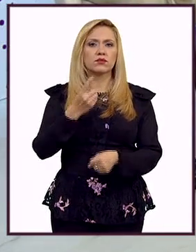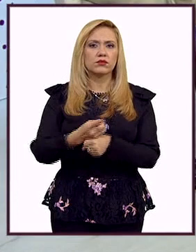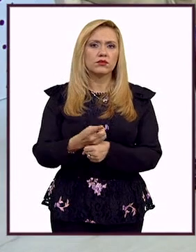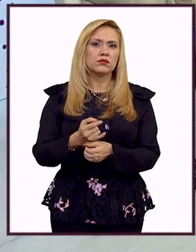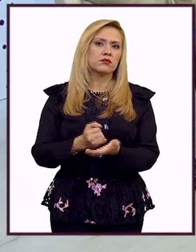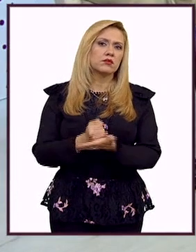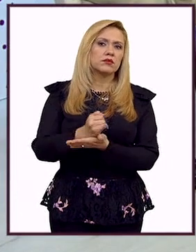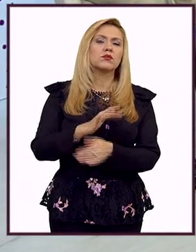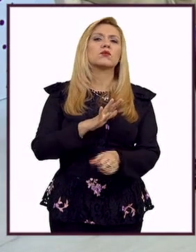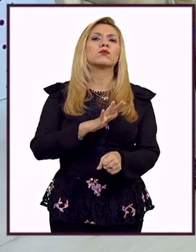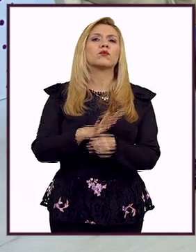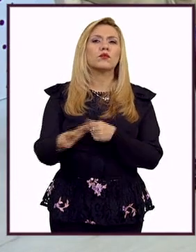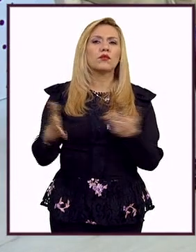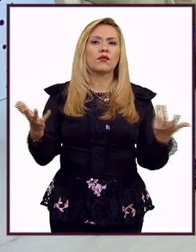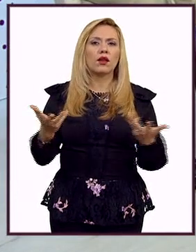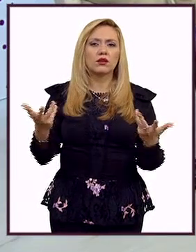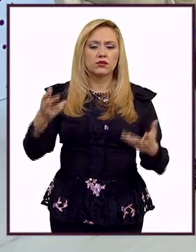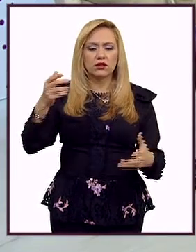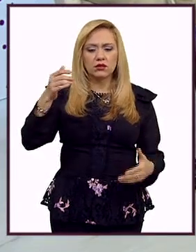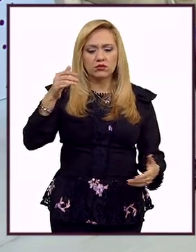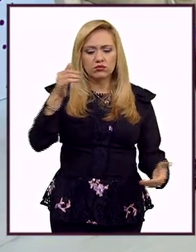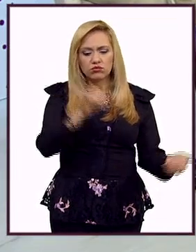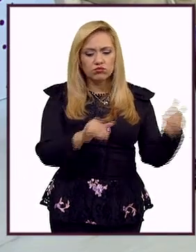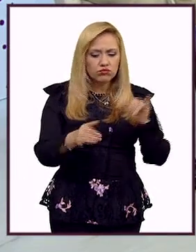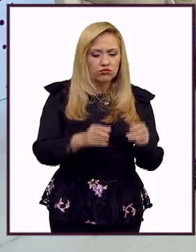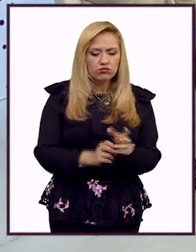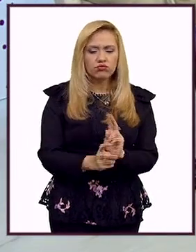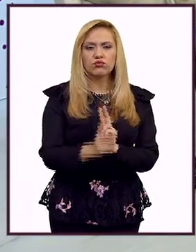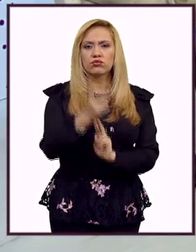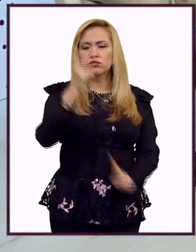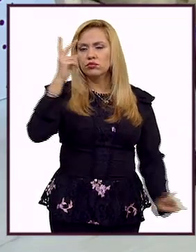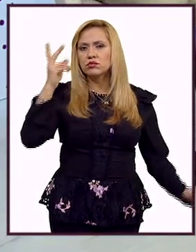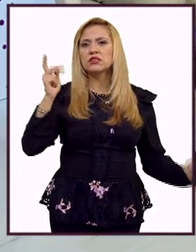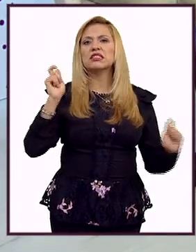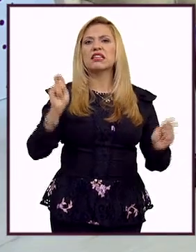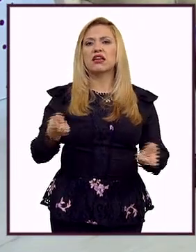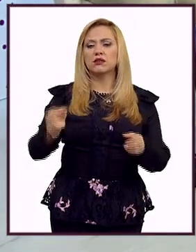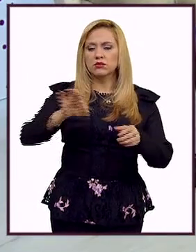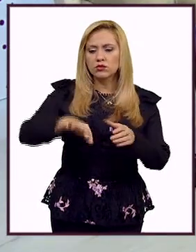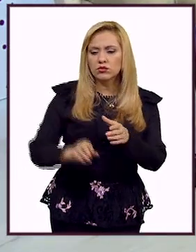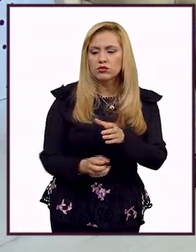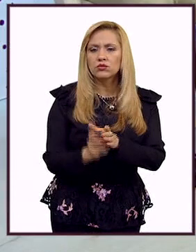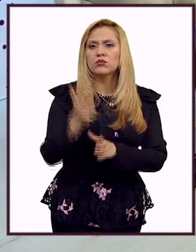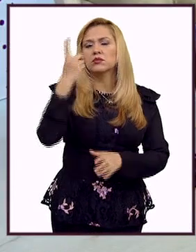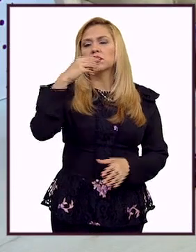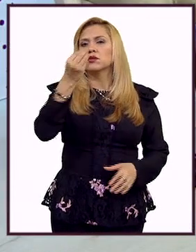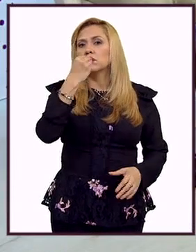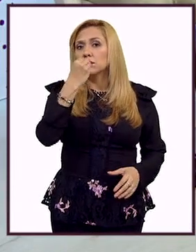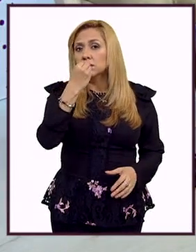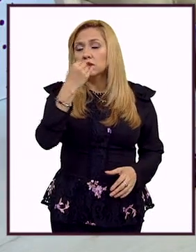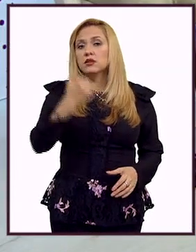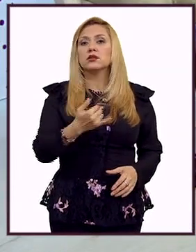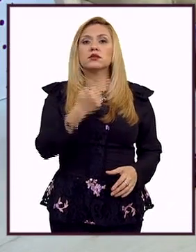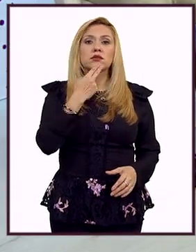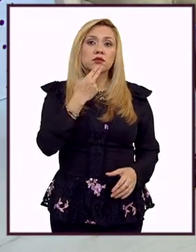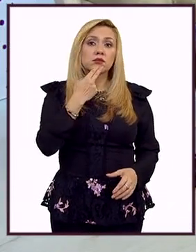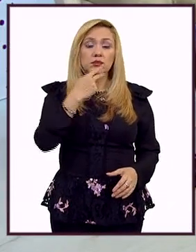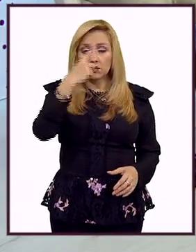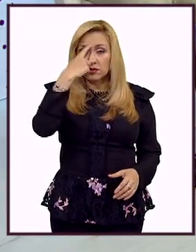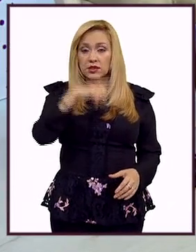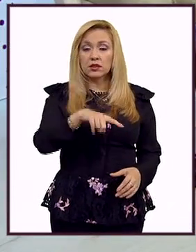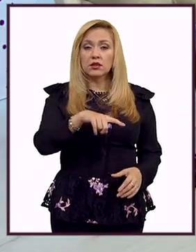producir. Y en torno, culturalmente, lo que ellos decidan, lo que les sirva para su alimentación y lo que les sirva también para